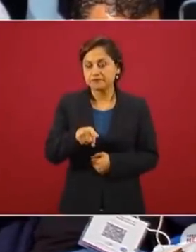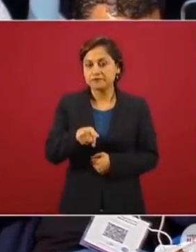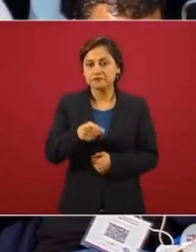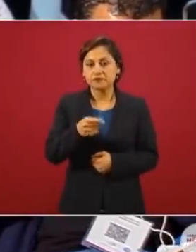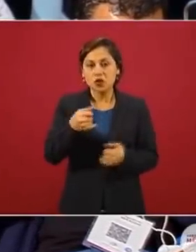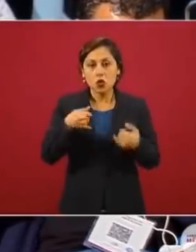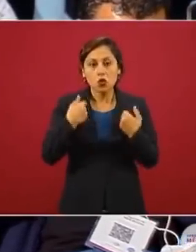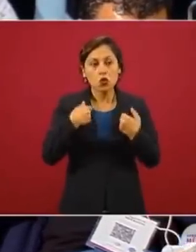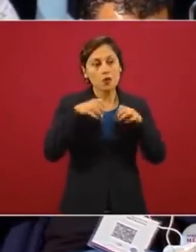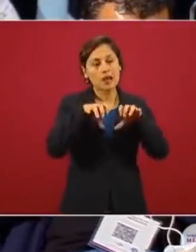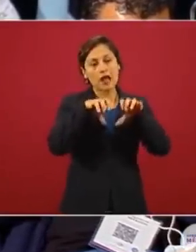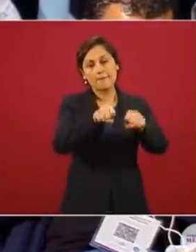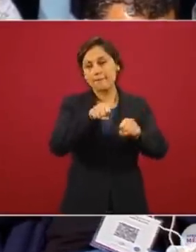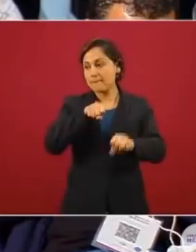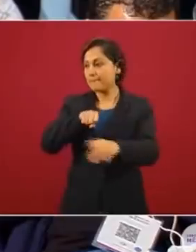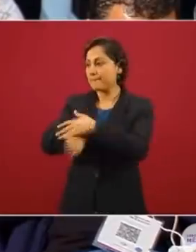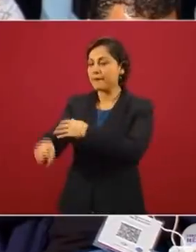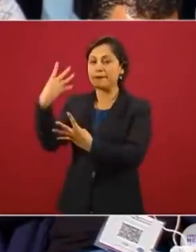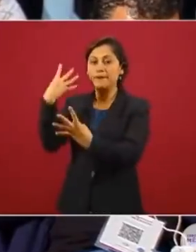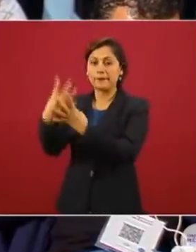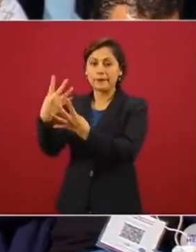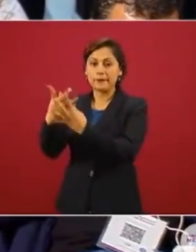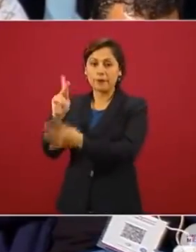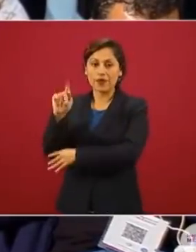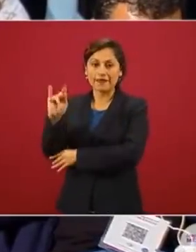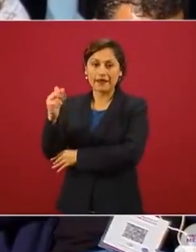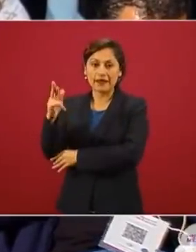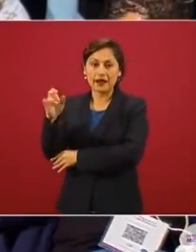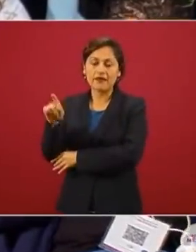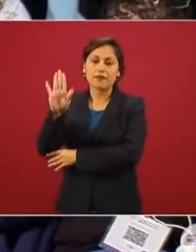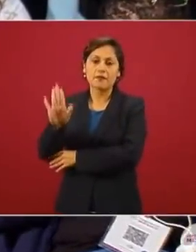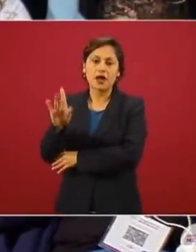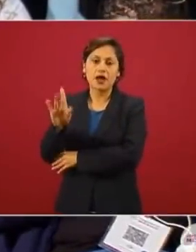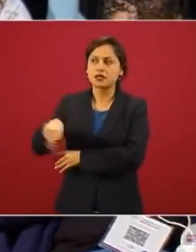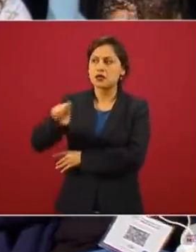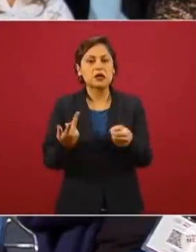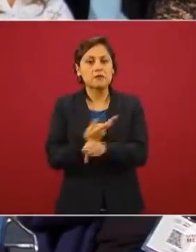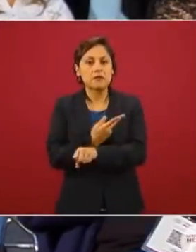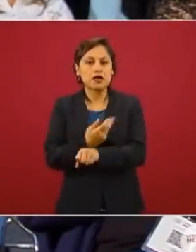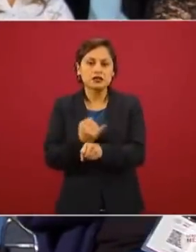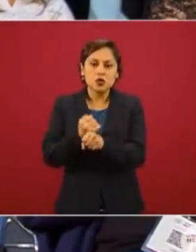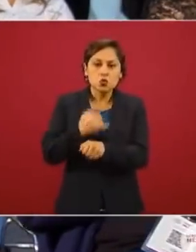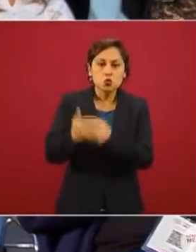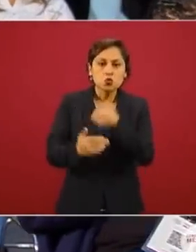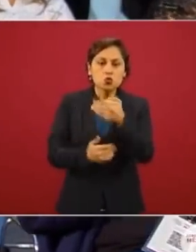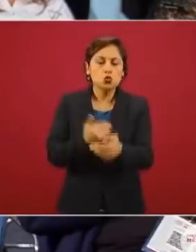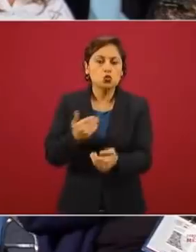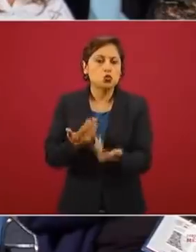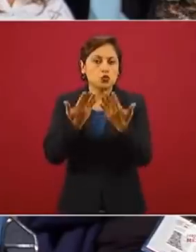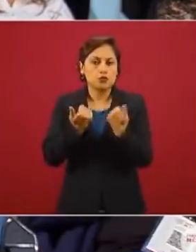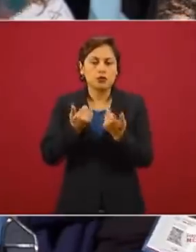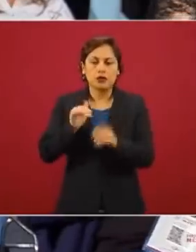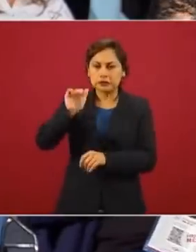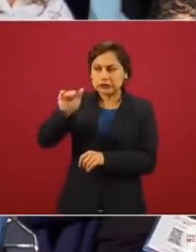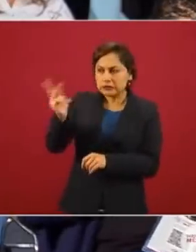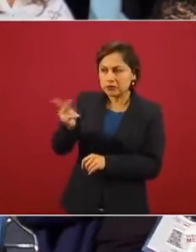a Puente Grande, un penal de máxima seguridad, como verdaderos criminales. Presidente, usted podría intervenir